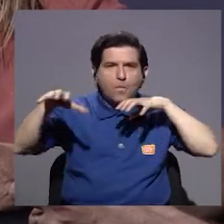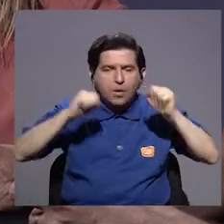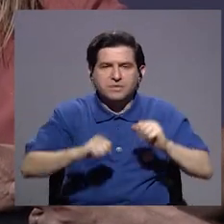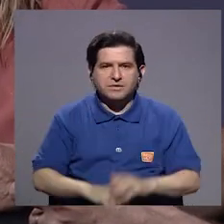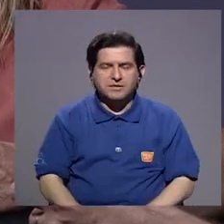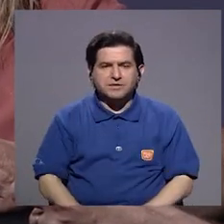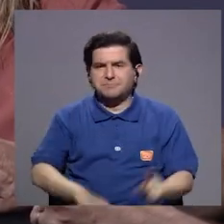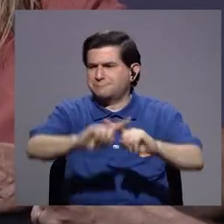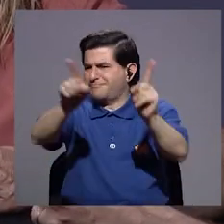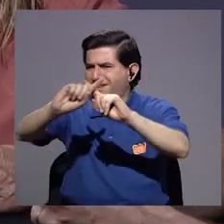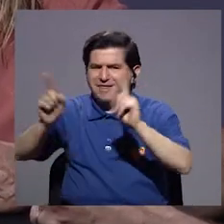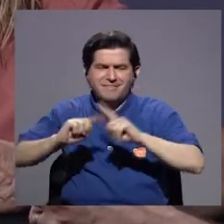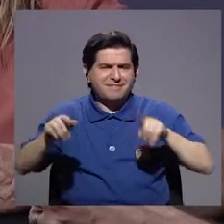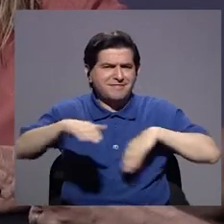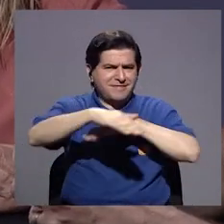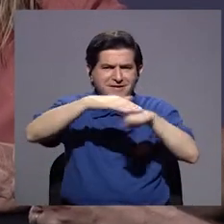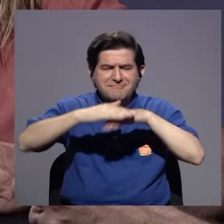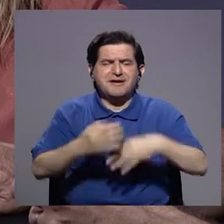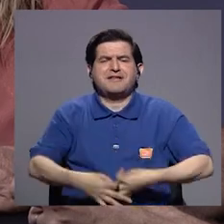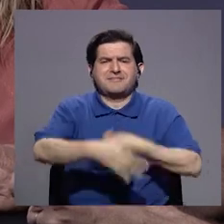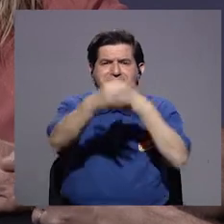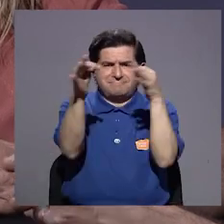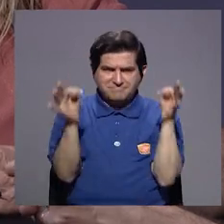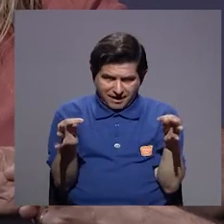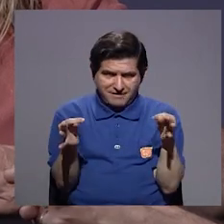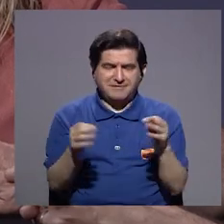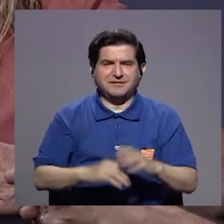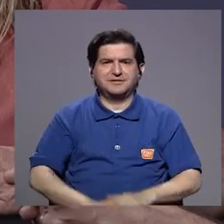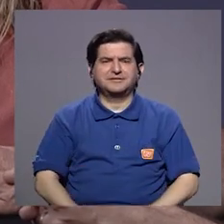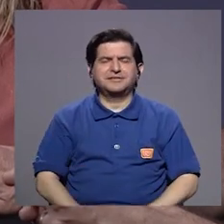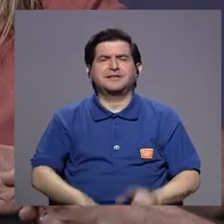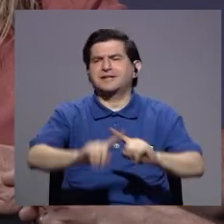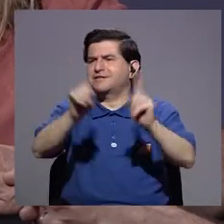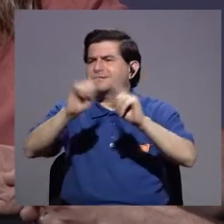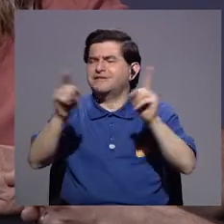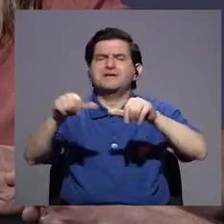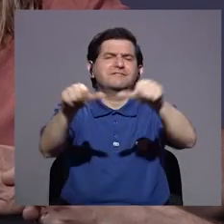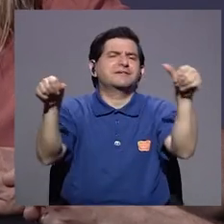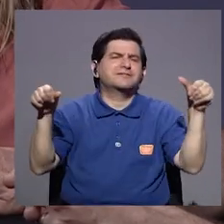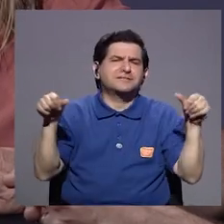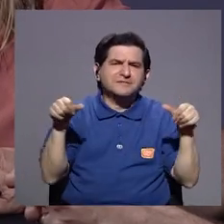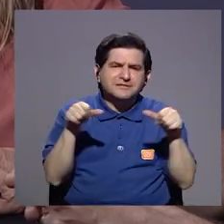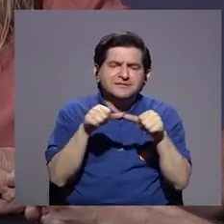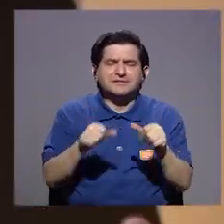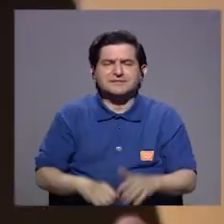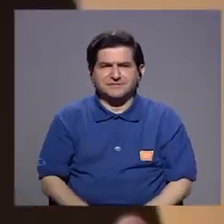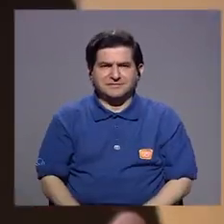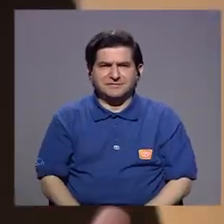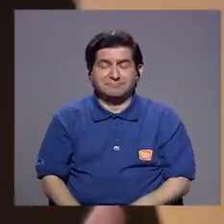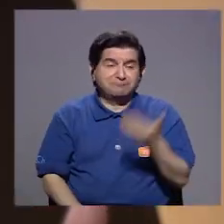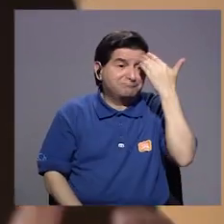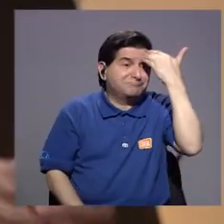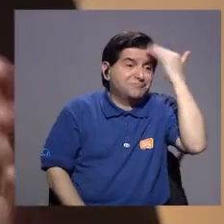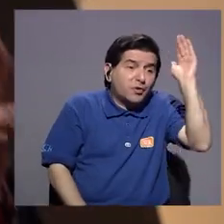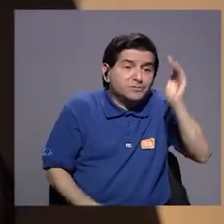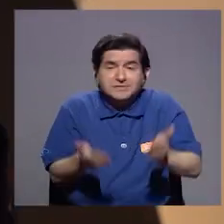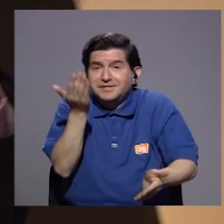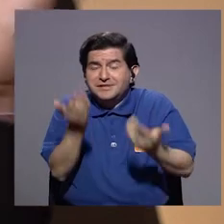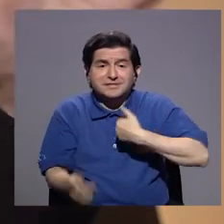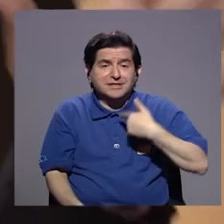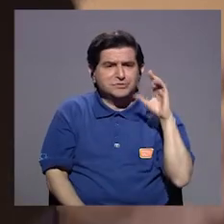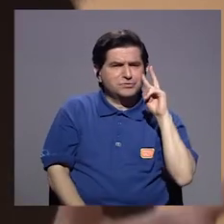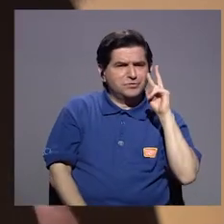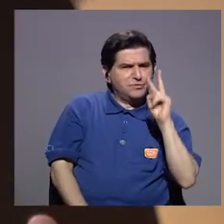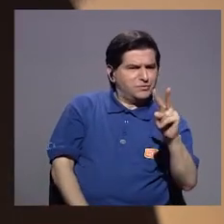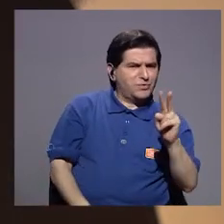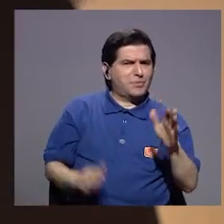actividad, de tantas sedes, de talleres, de diferentes secciones, de, no sé, de pronto